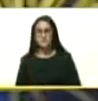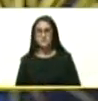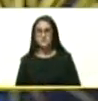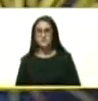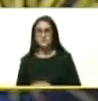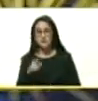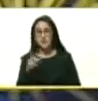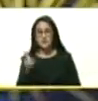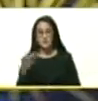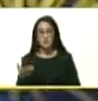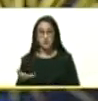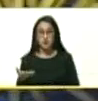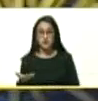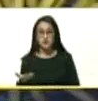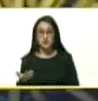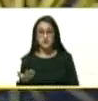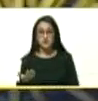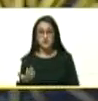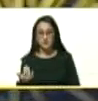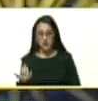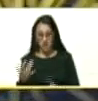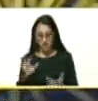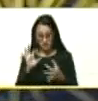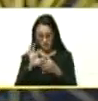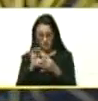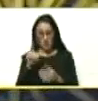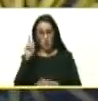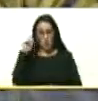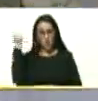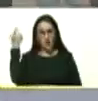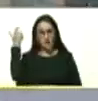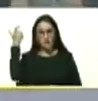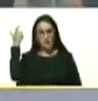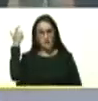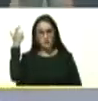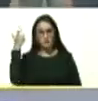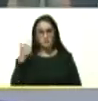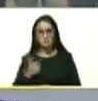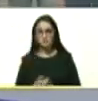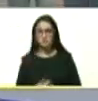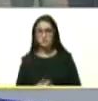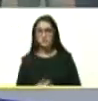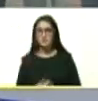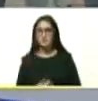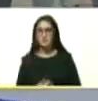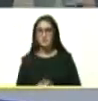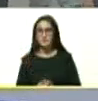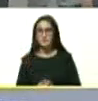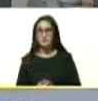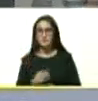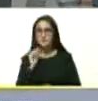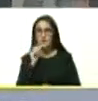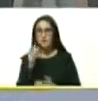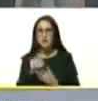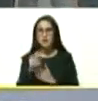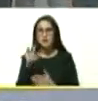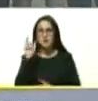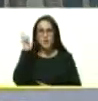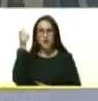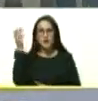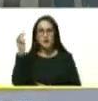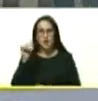lo fundamental. Bueno, tenemos un pase al Guárico. Guárico, Guárico, Guárico. Allá está este joven líder